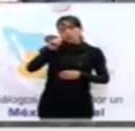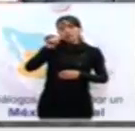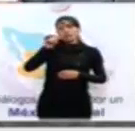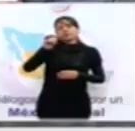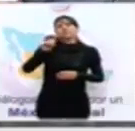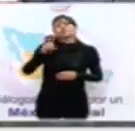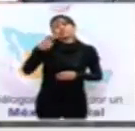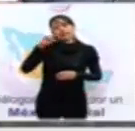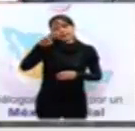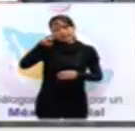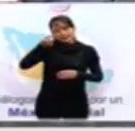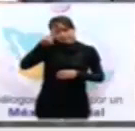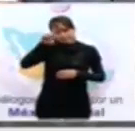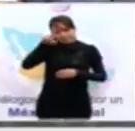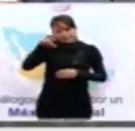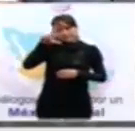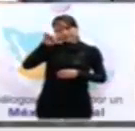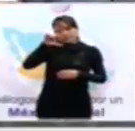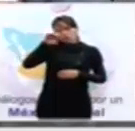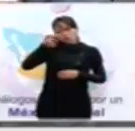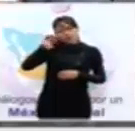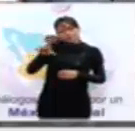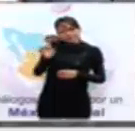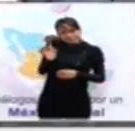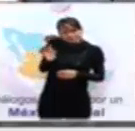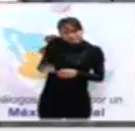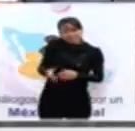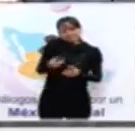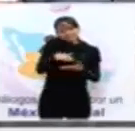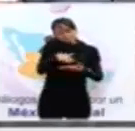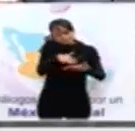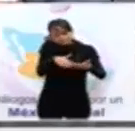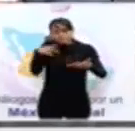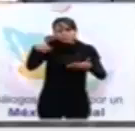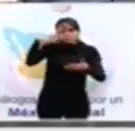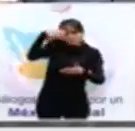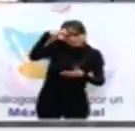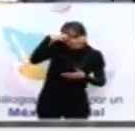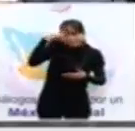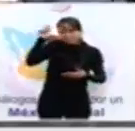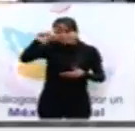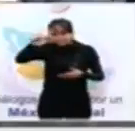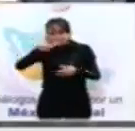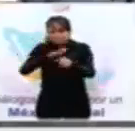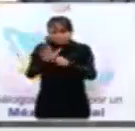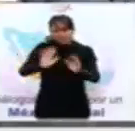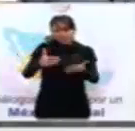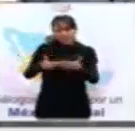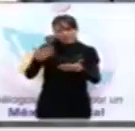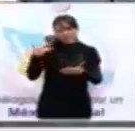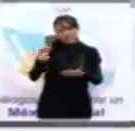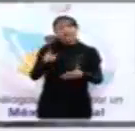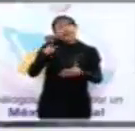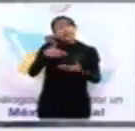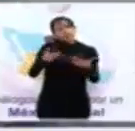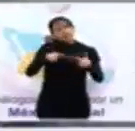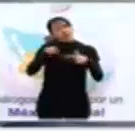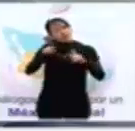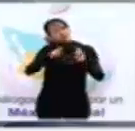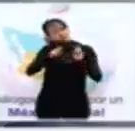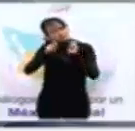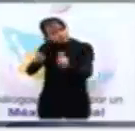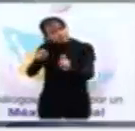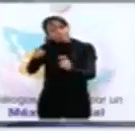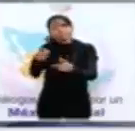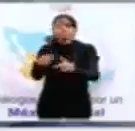presentará Gonzalo Hernández Licona, cuyo currícula pues ya fue leída. Yo le